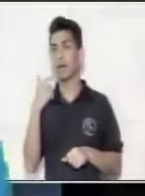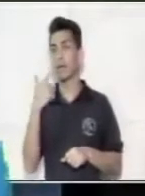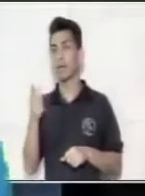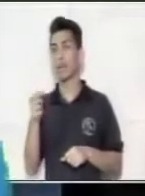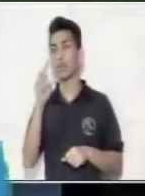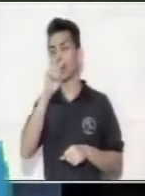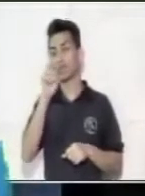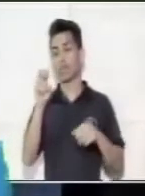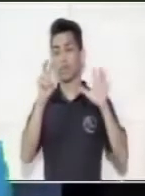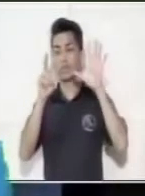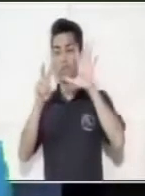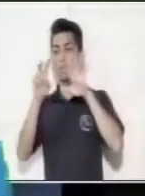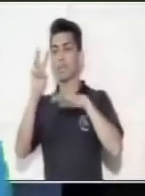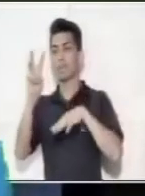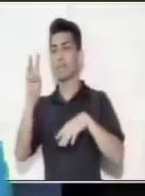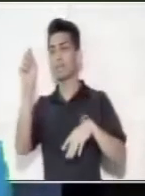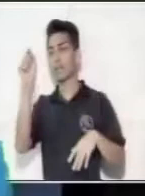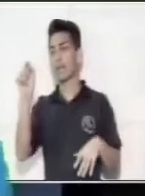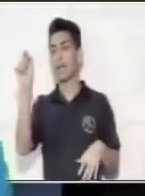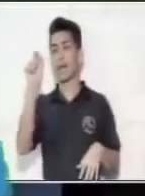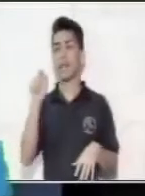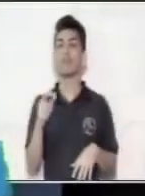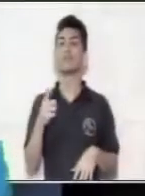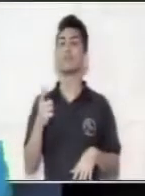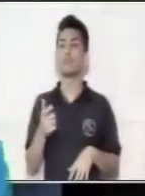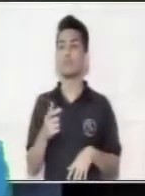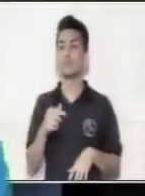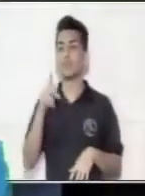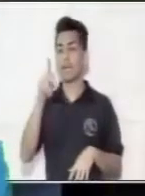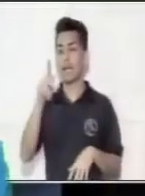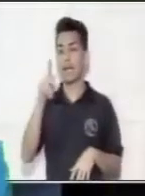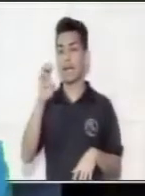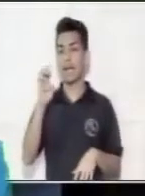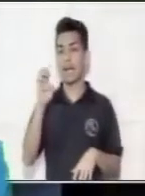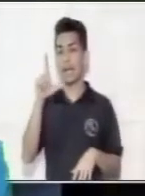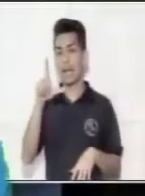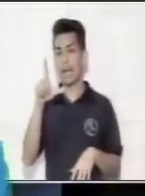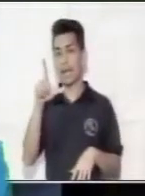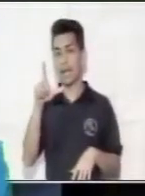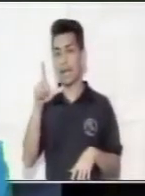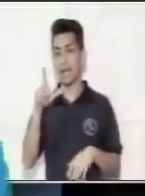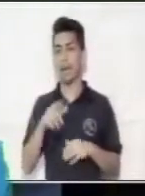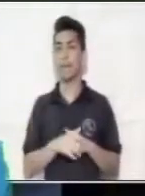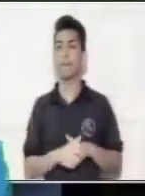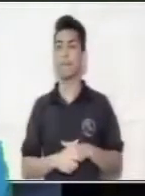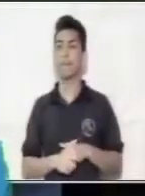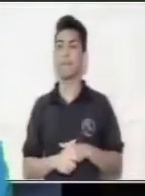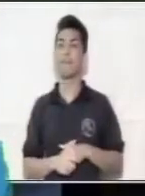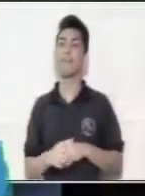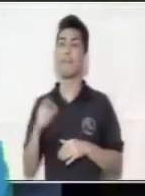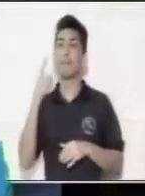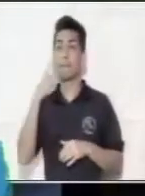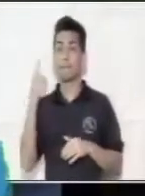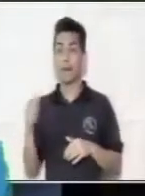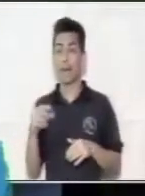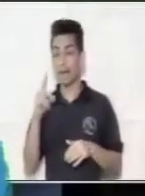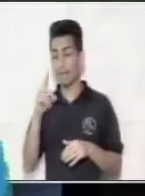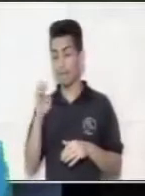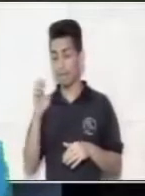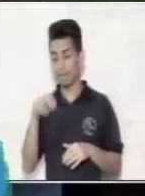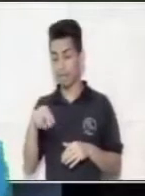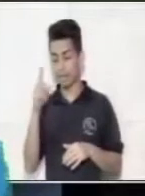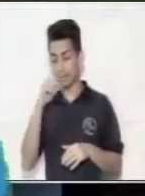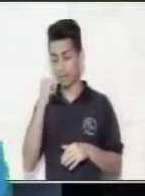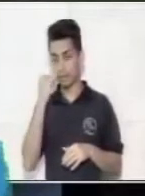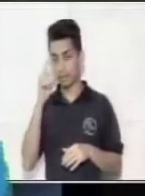273 grados Kelvin. Ok. Para la densidad tenemos el